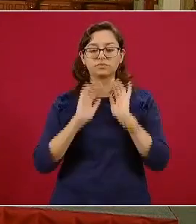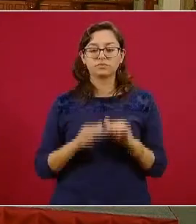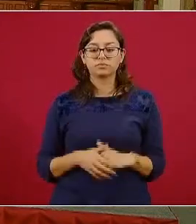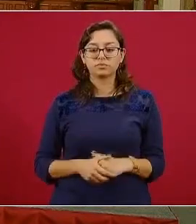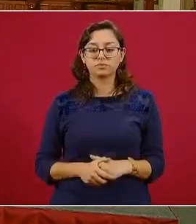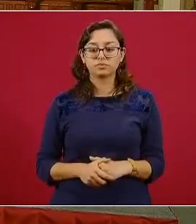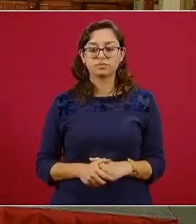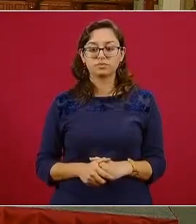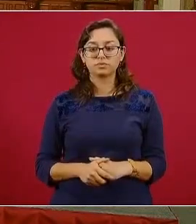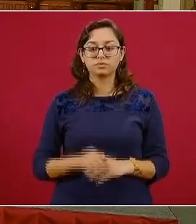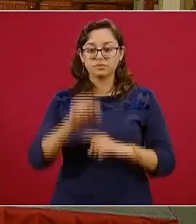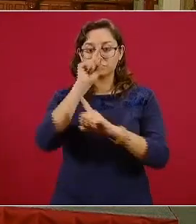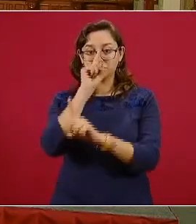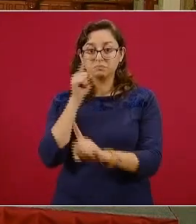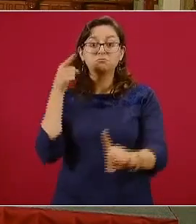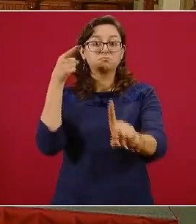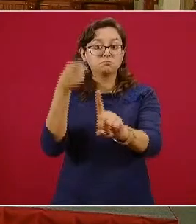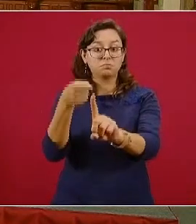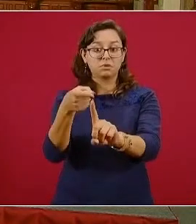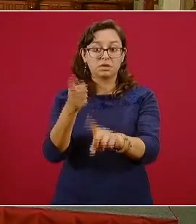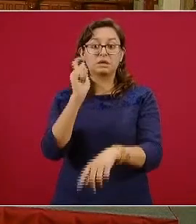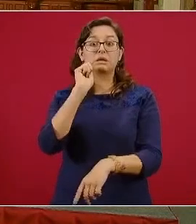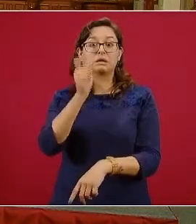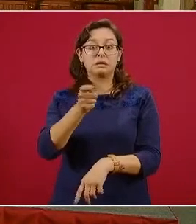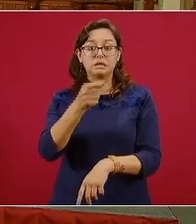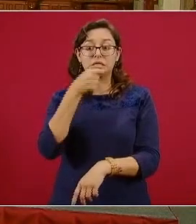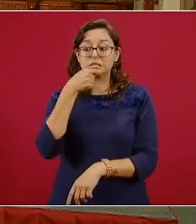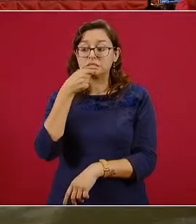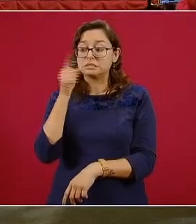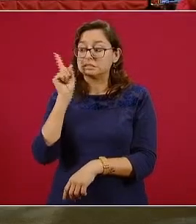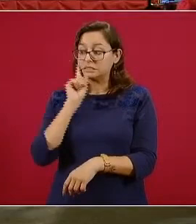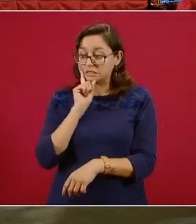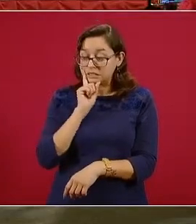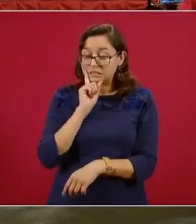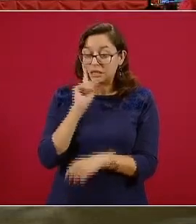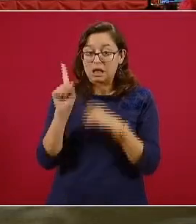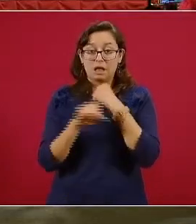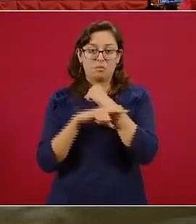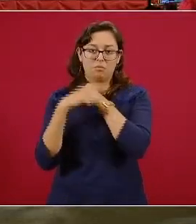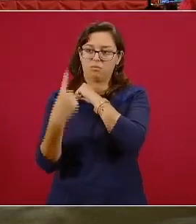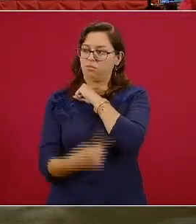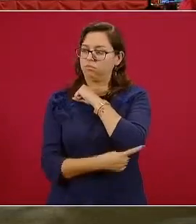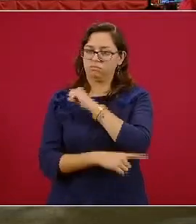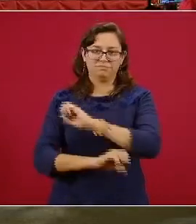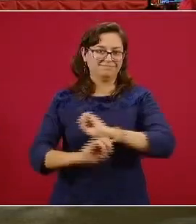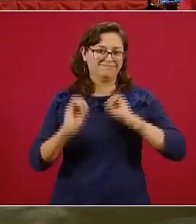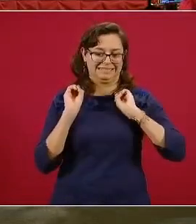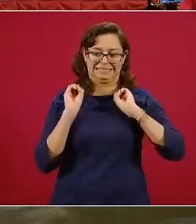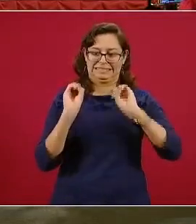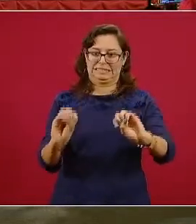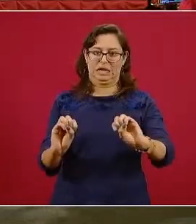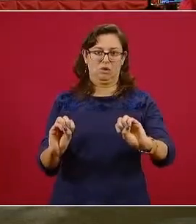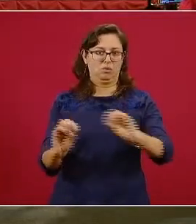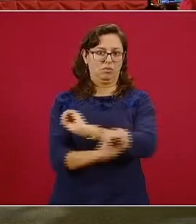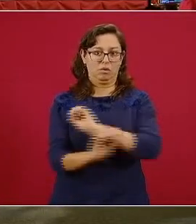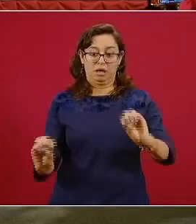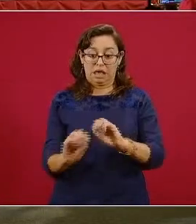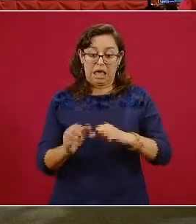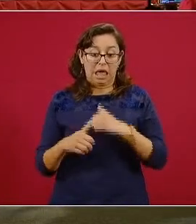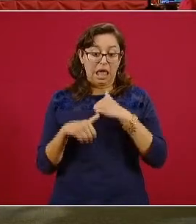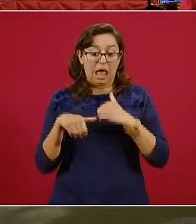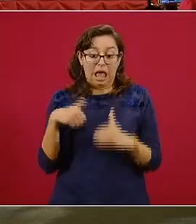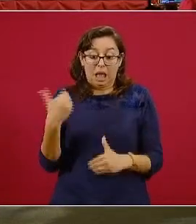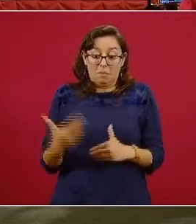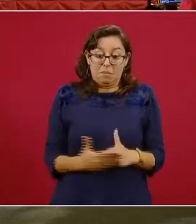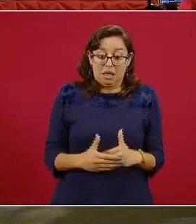así la decimos, erradicar el embarazo en niñas, el embarazo y la maternidad, porque también